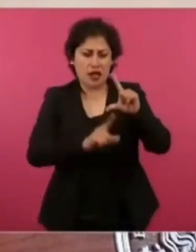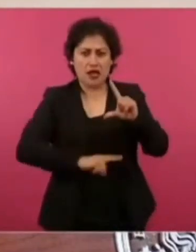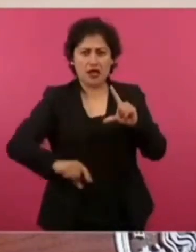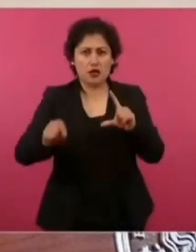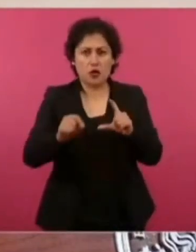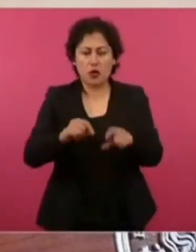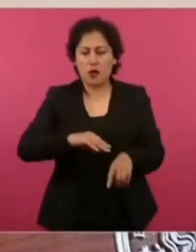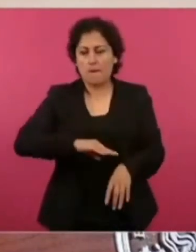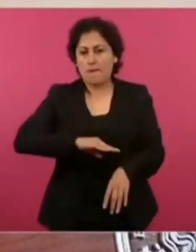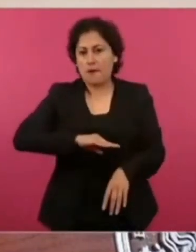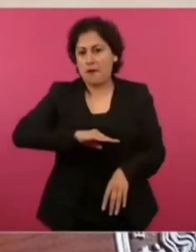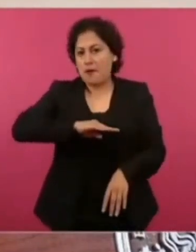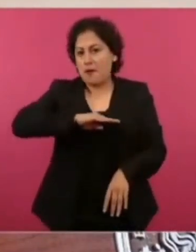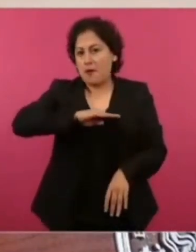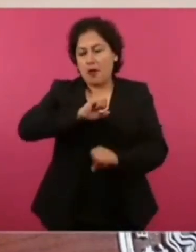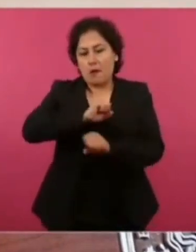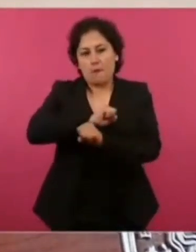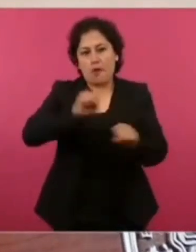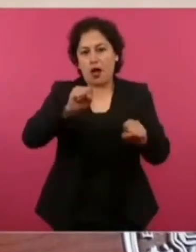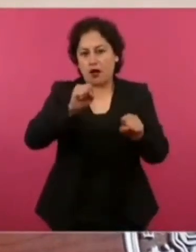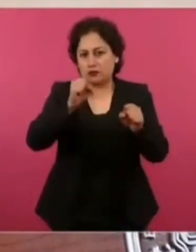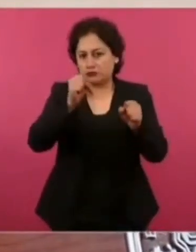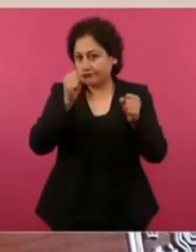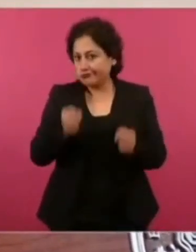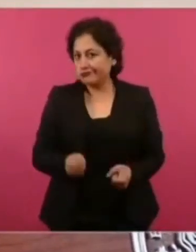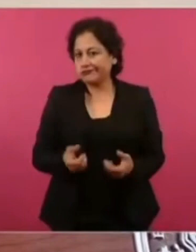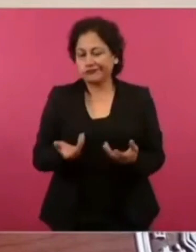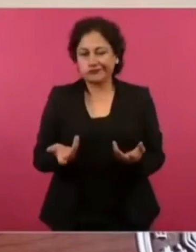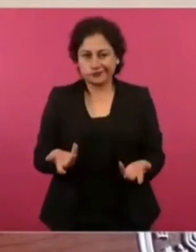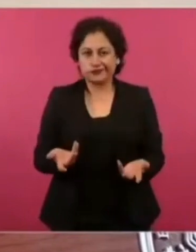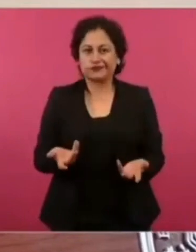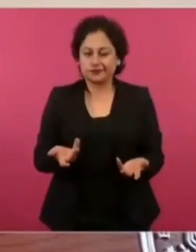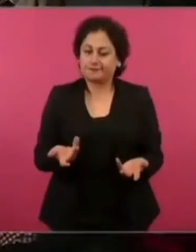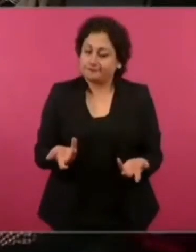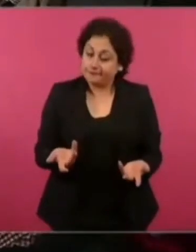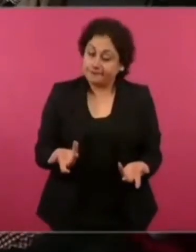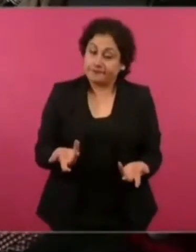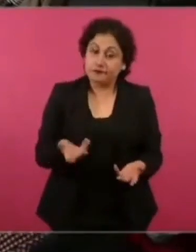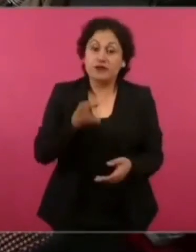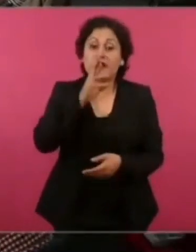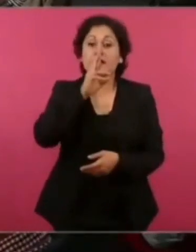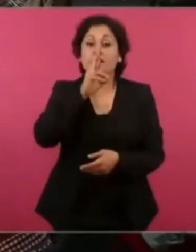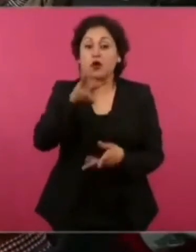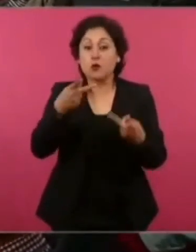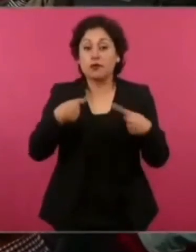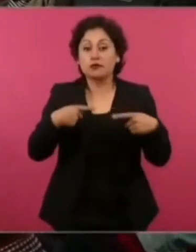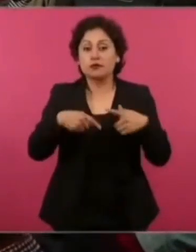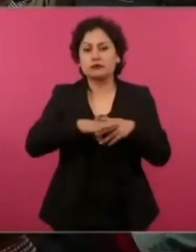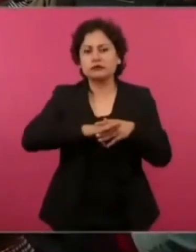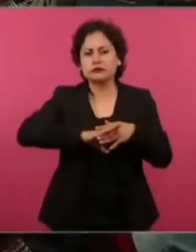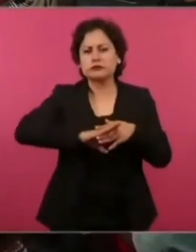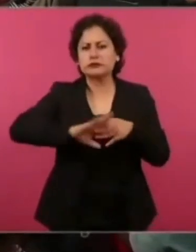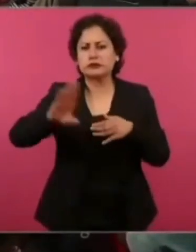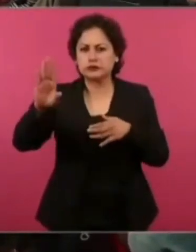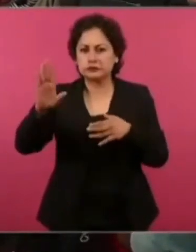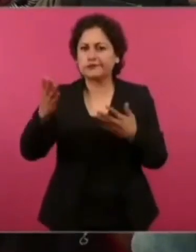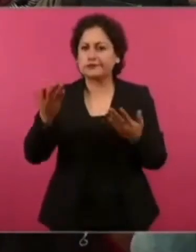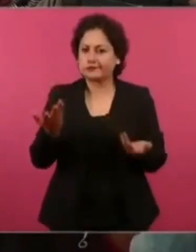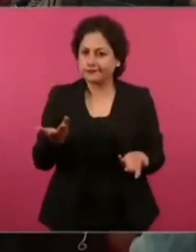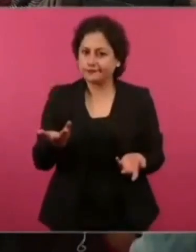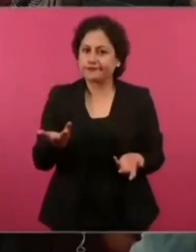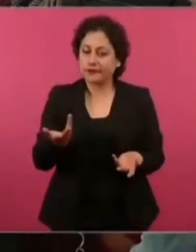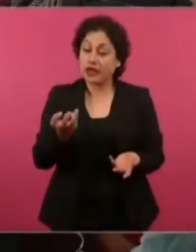y se profundizó la crisis económica y de bienestar social. Nos